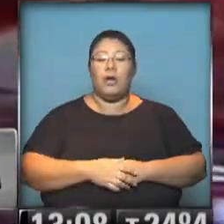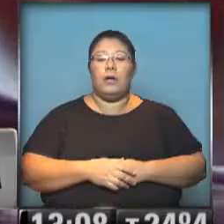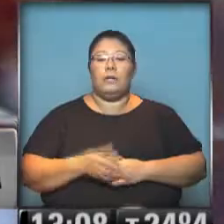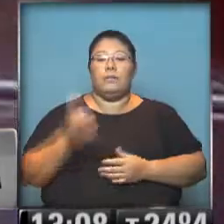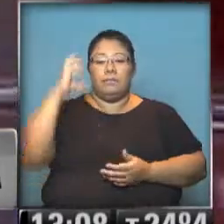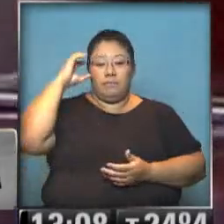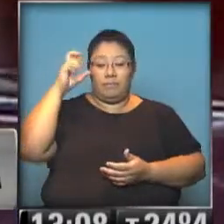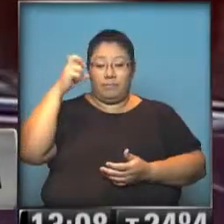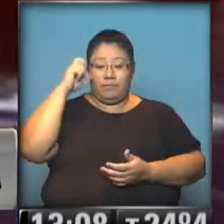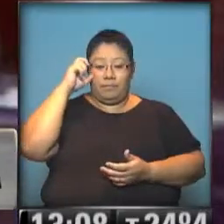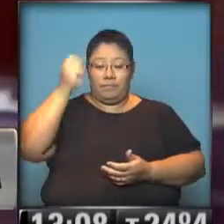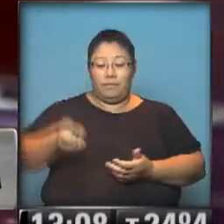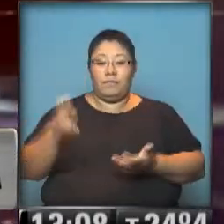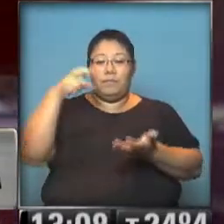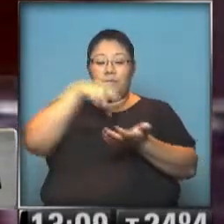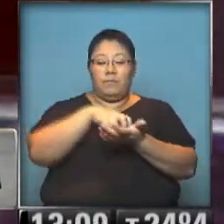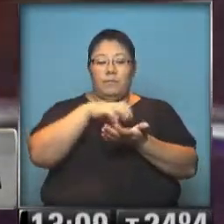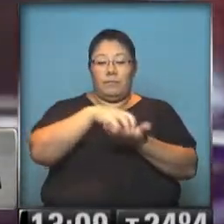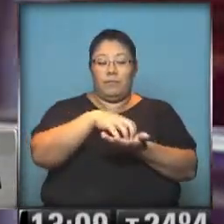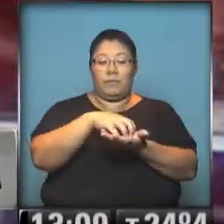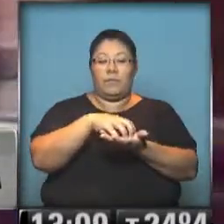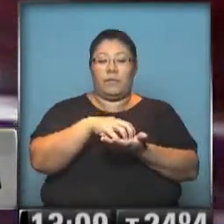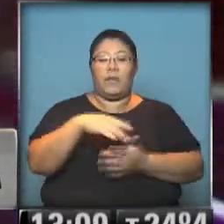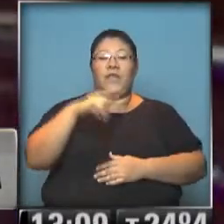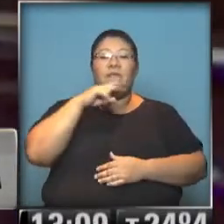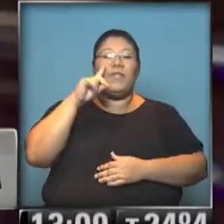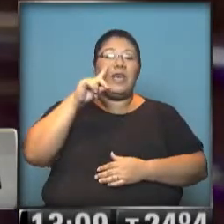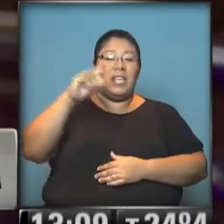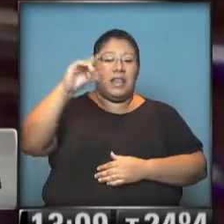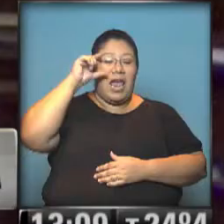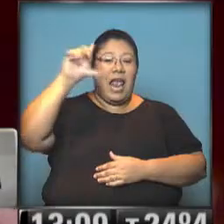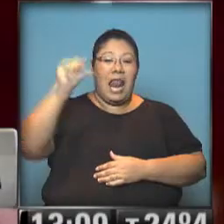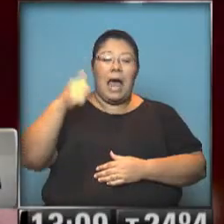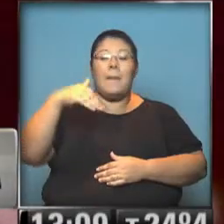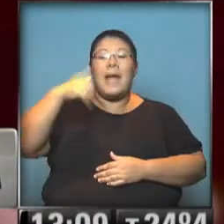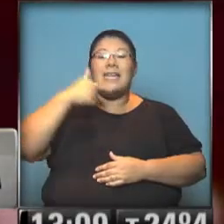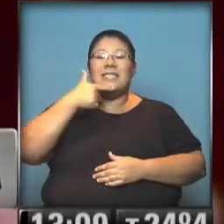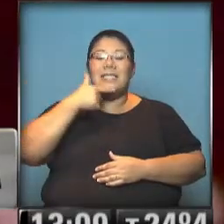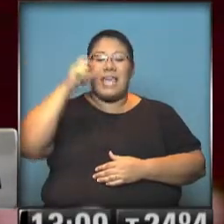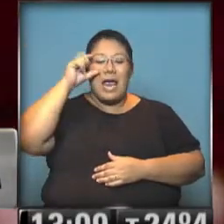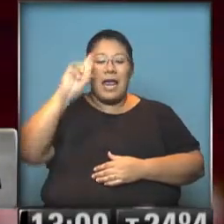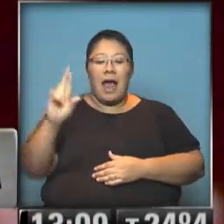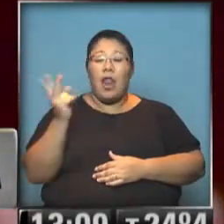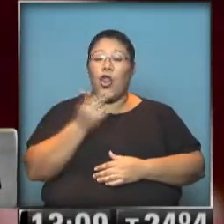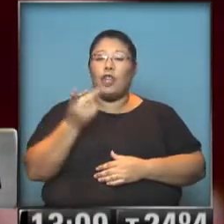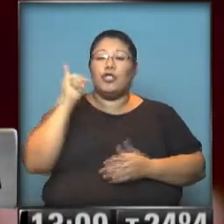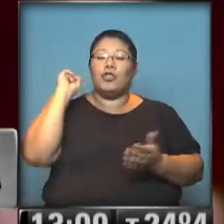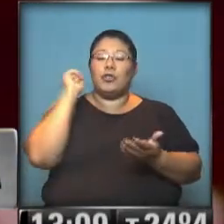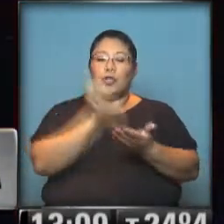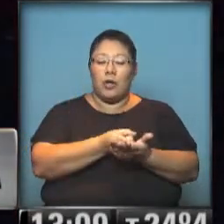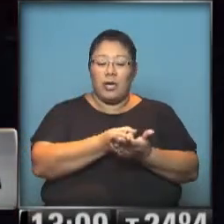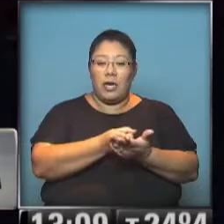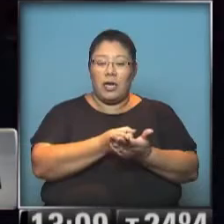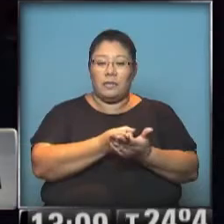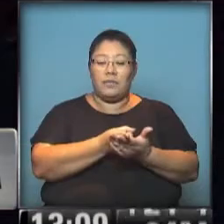Capital Federal condenara a Jorge Rafael Videla, Eduardo Macera a la reclusión perpetua, a Roberto Viola a 17 años de prisión, a